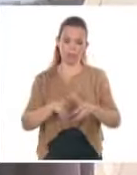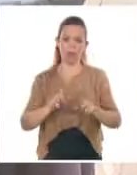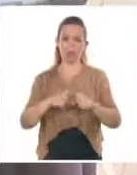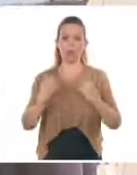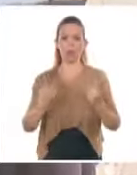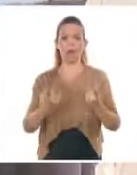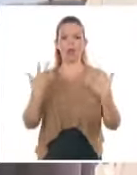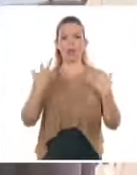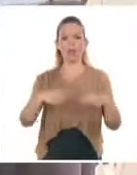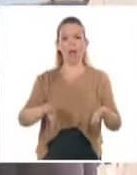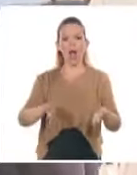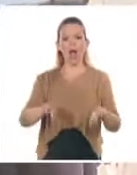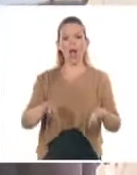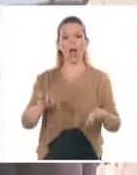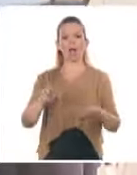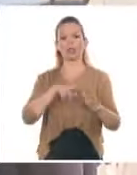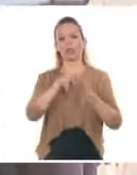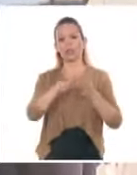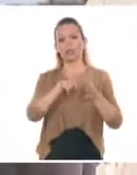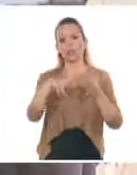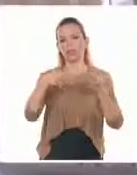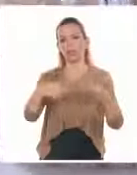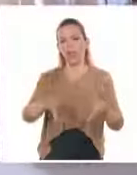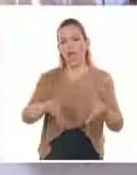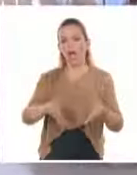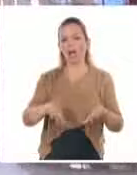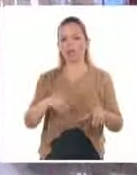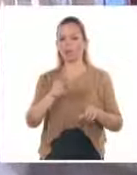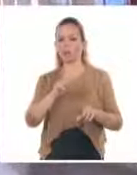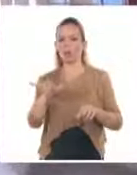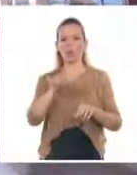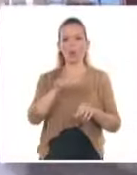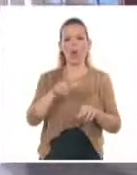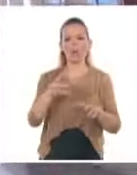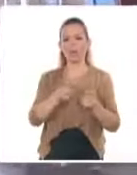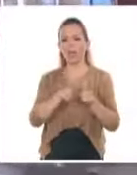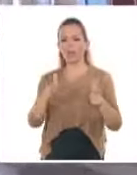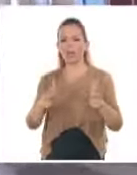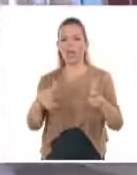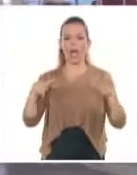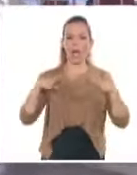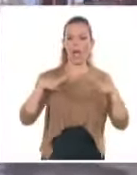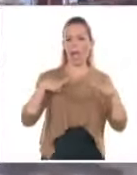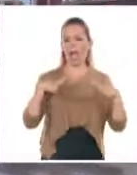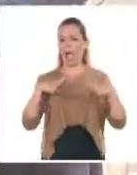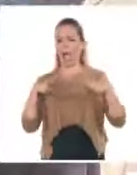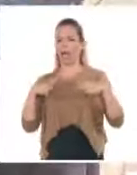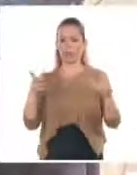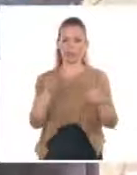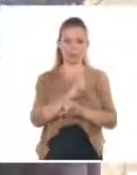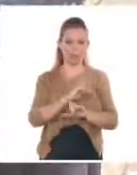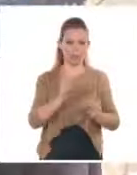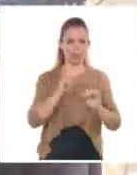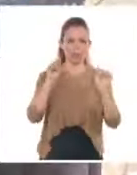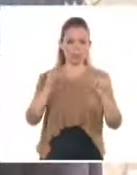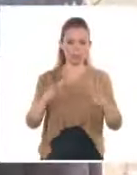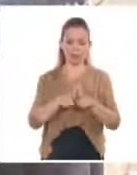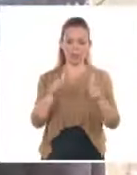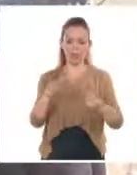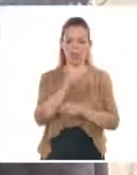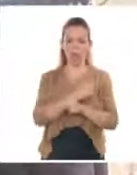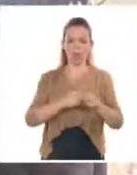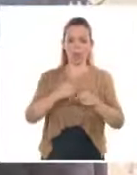de pasajeros, yo diría un transporte obrero. Nos falta garantizar la transportación de pasajeros de Cienfuegos a